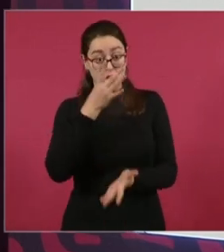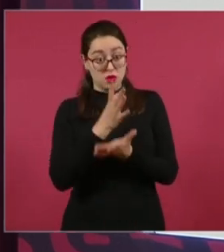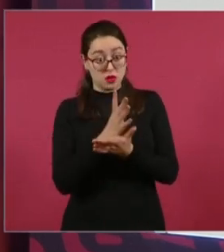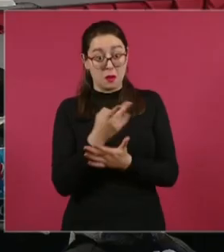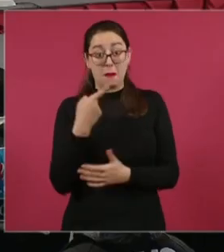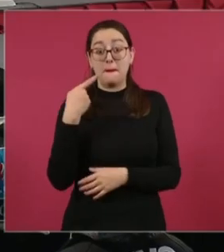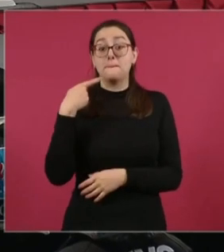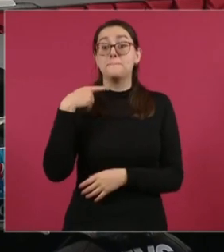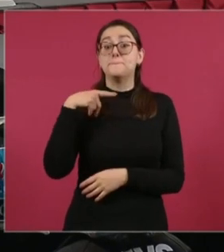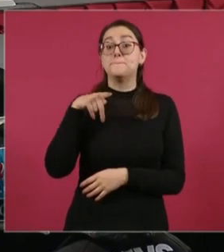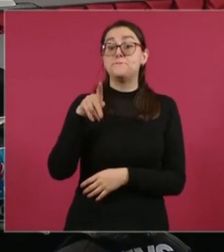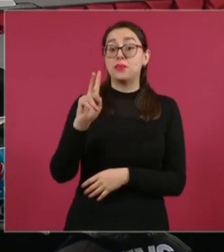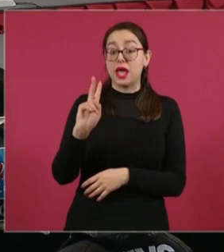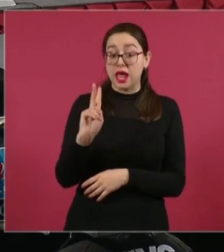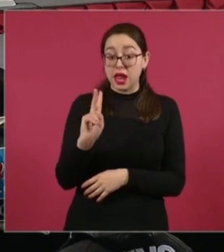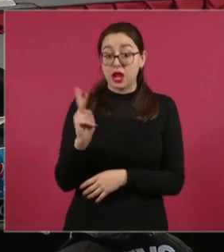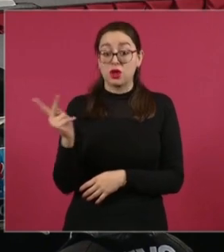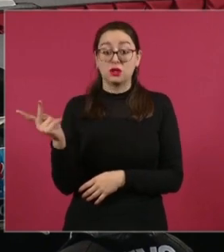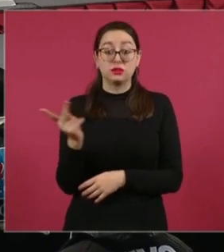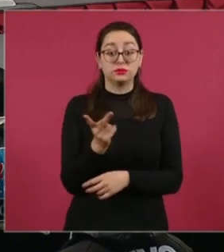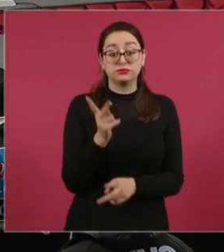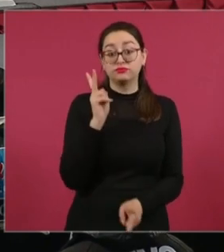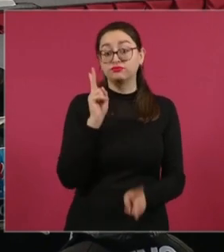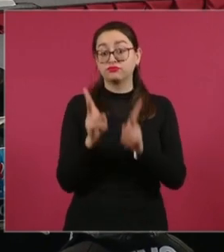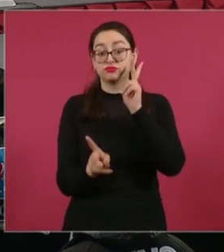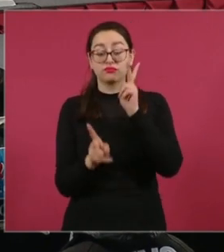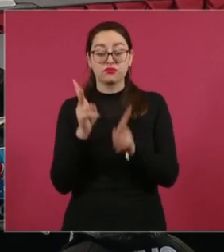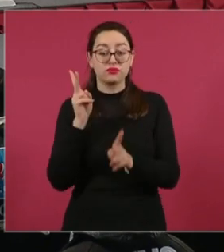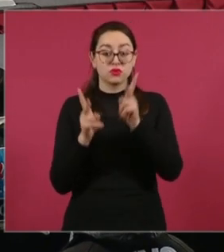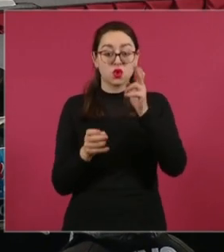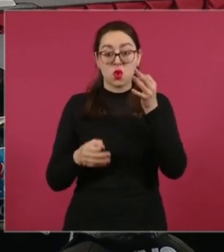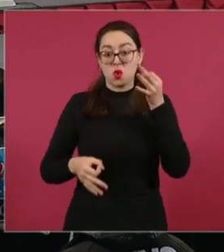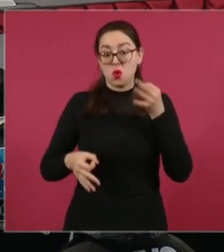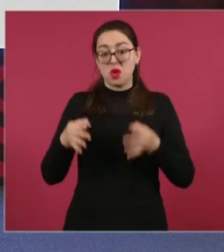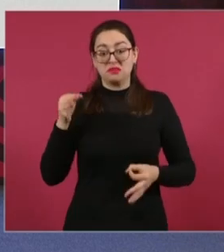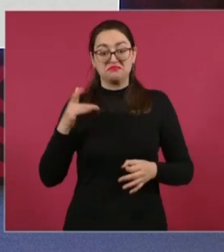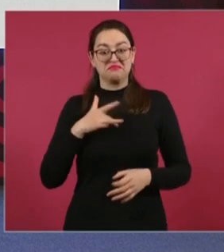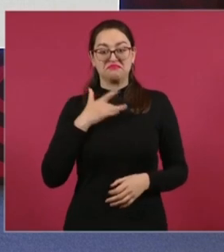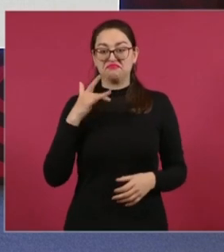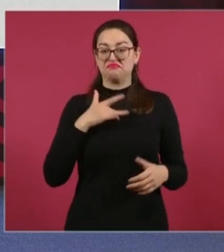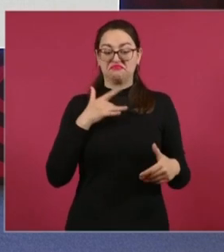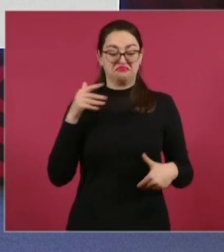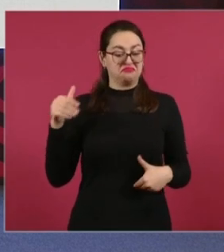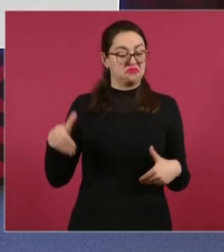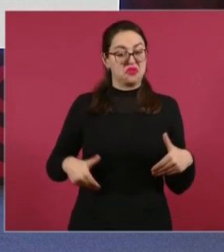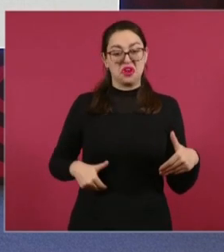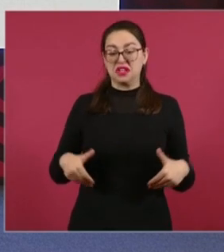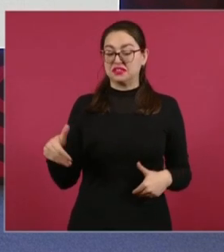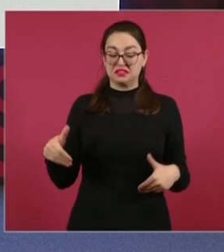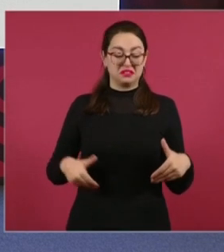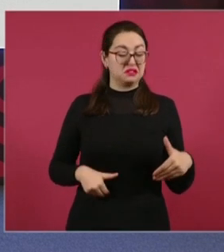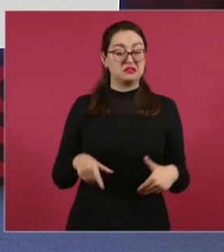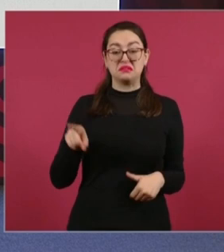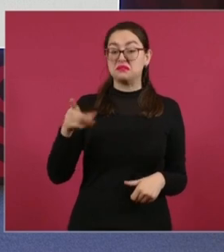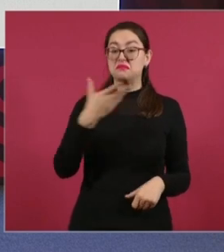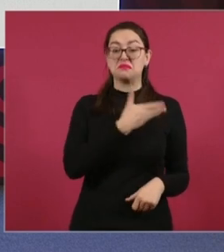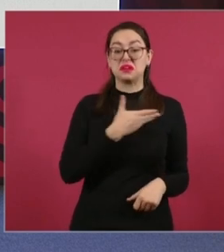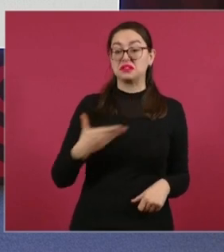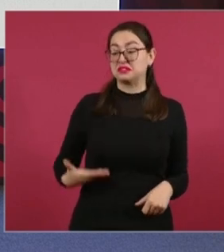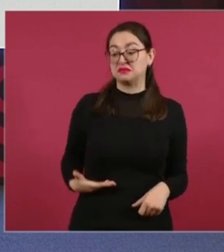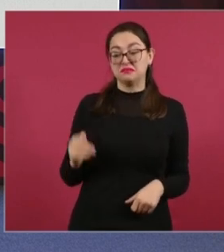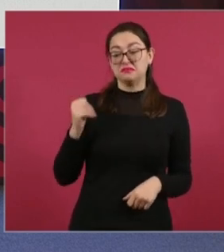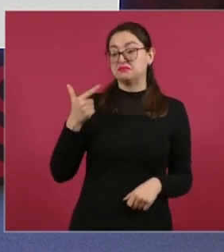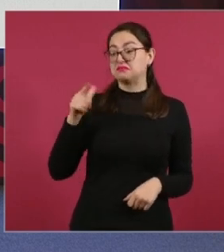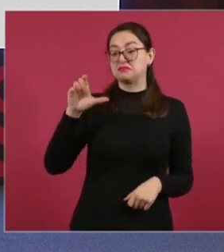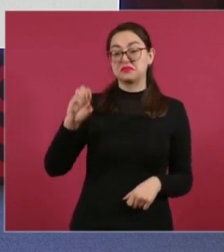durante la charla el juez manifestó su molestia contra el titular del Ejecutivo